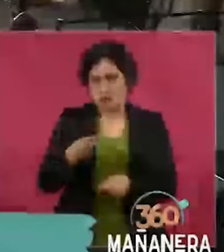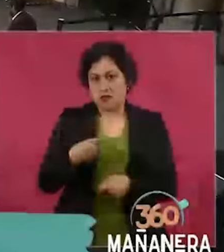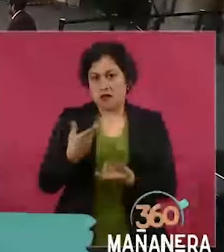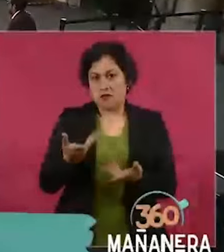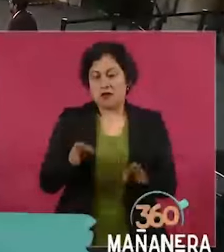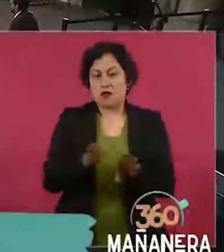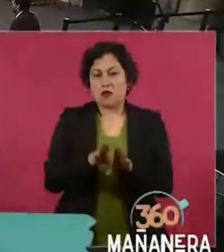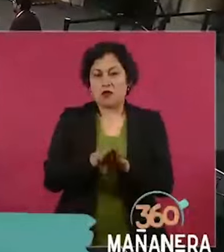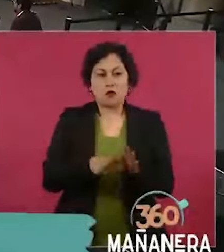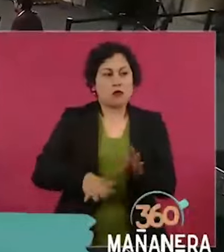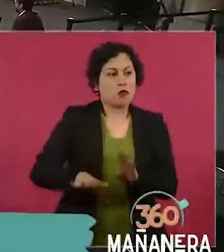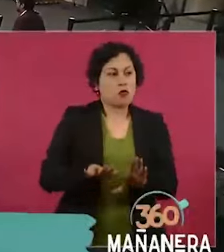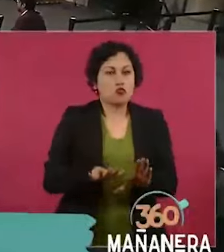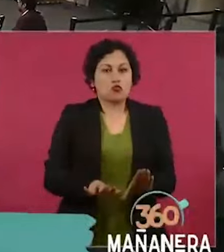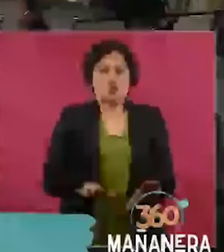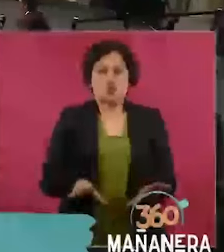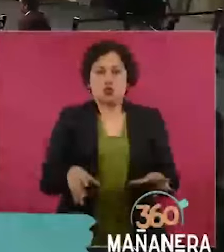aldeano.